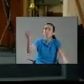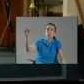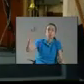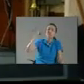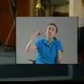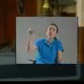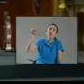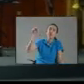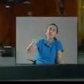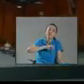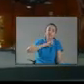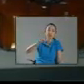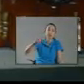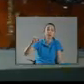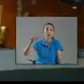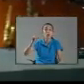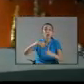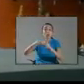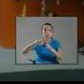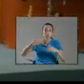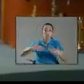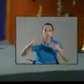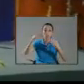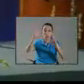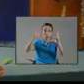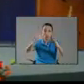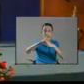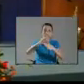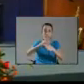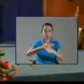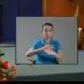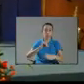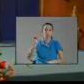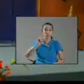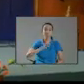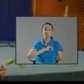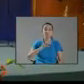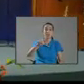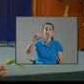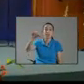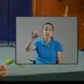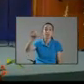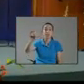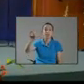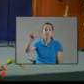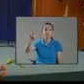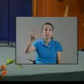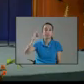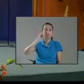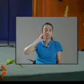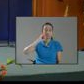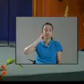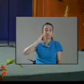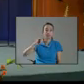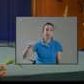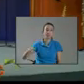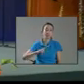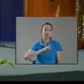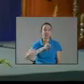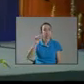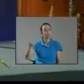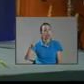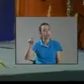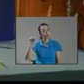año tanto, tal, yo me pongo de acuerdo con la palabra de Dios y que se lo firme aquí en la tierra y el que autorice esa firma para que se autorice en el